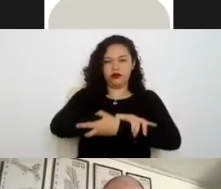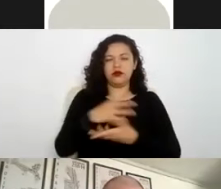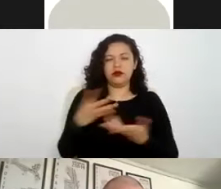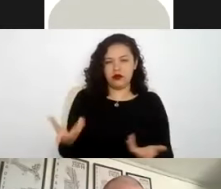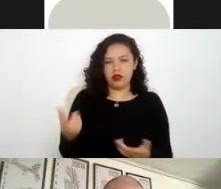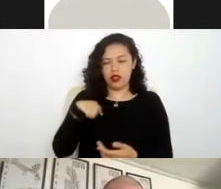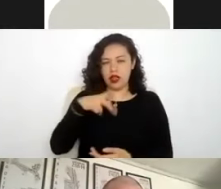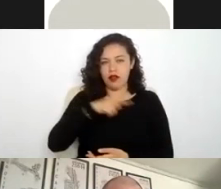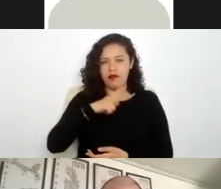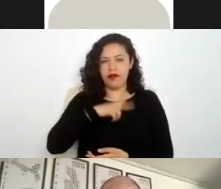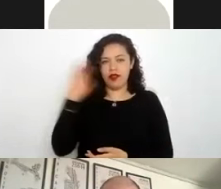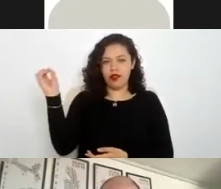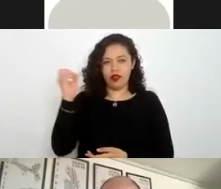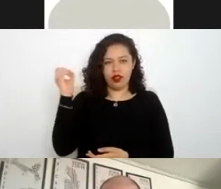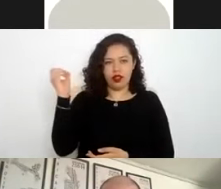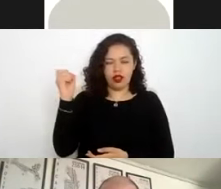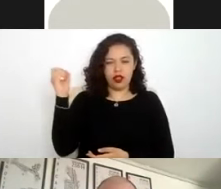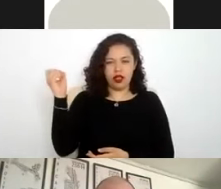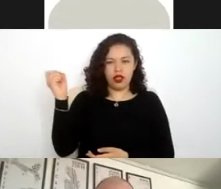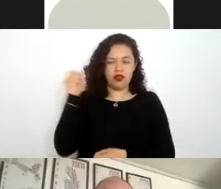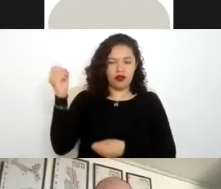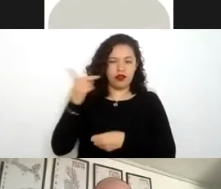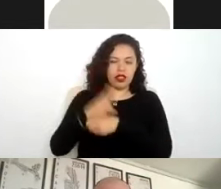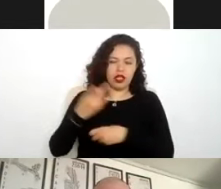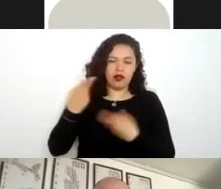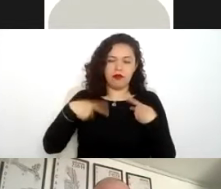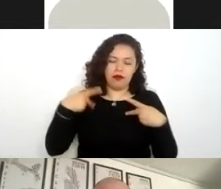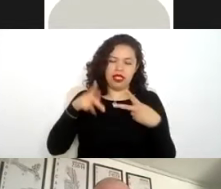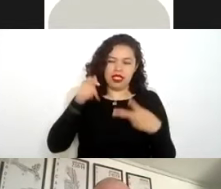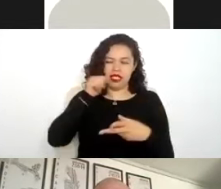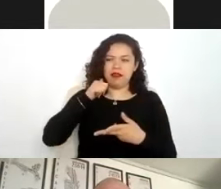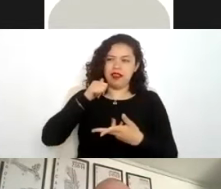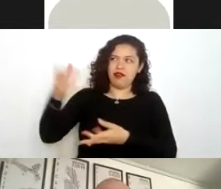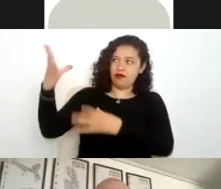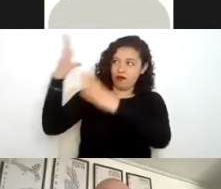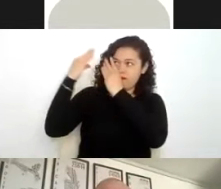afortunadamente mis papás sí me lo inculcaron, pero creo que es algo que como bien les decía,